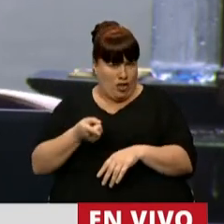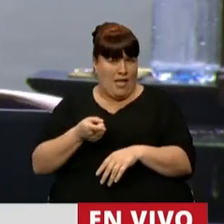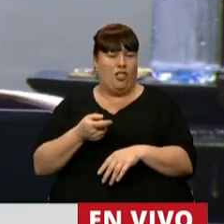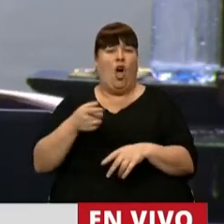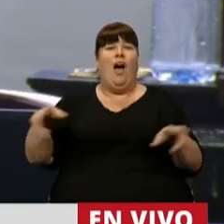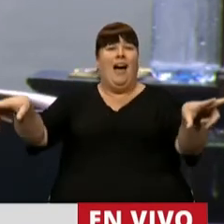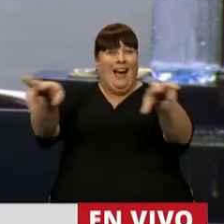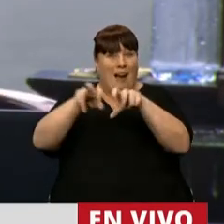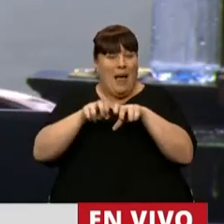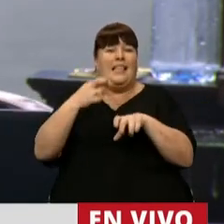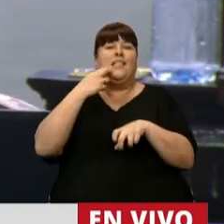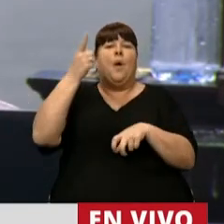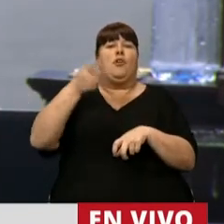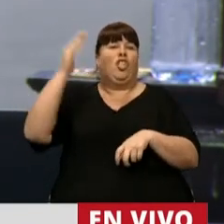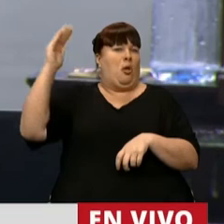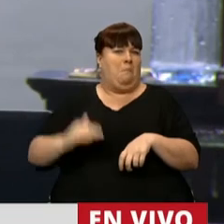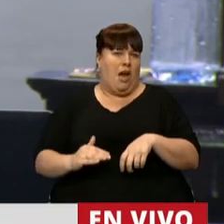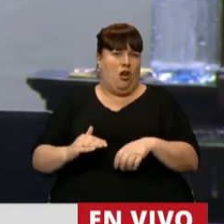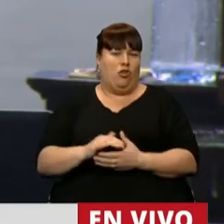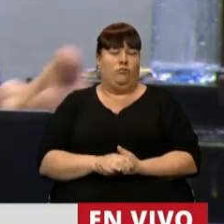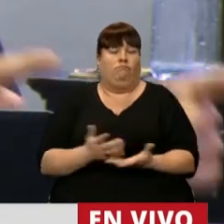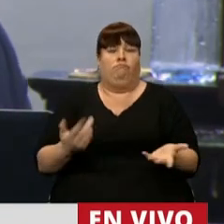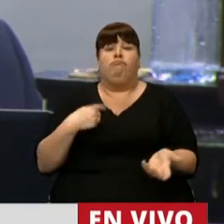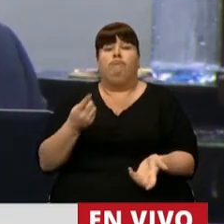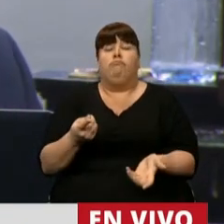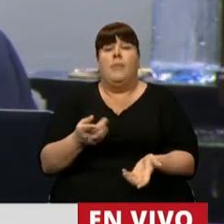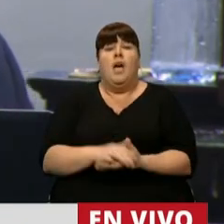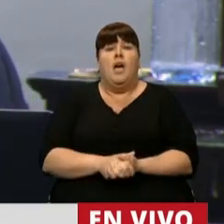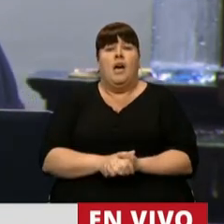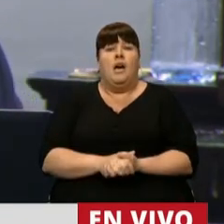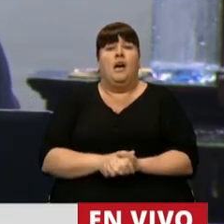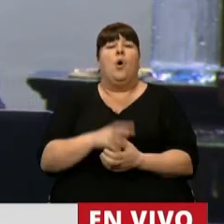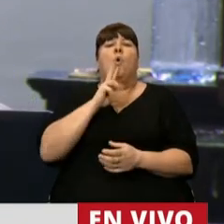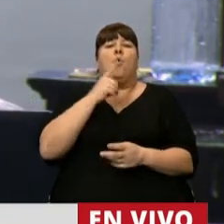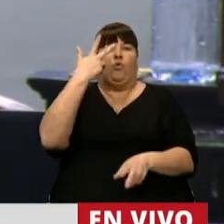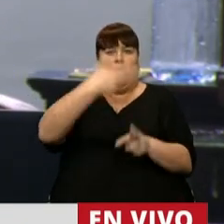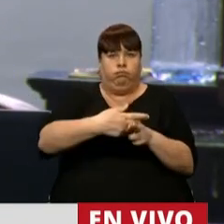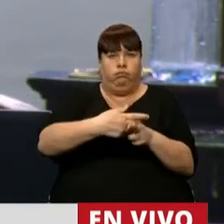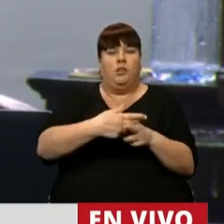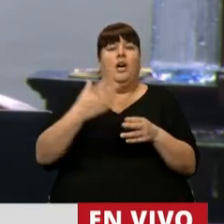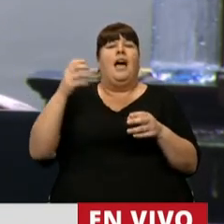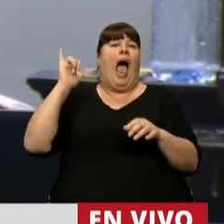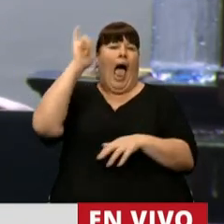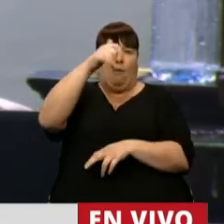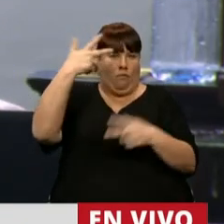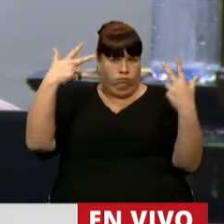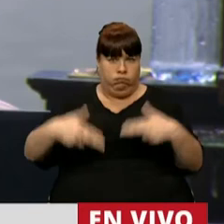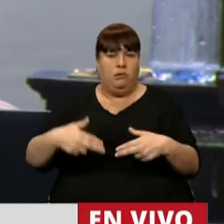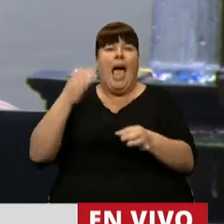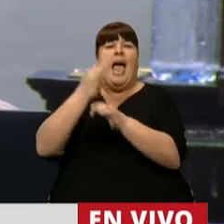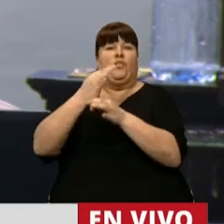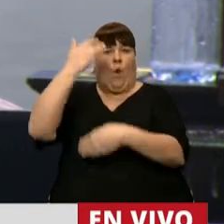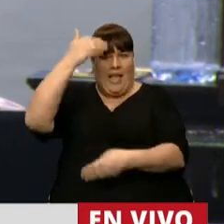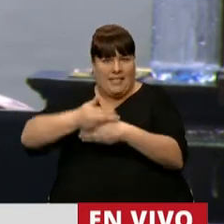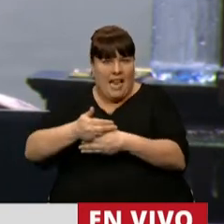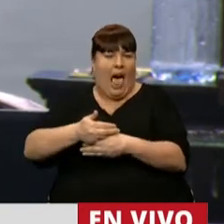caída del Producto Bruto del 19%. Digo, con rutas cerradas, con el transporte aéreo cerrado, con las escuelas